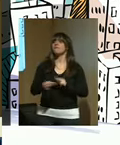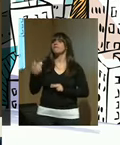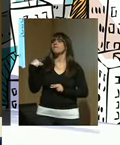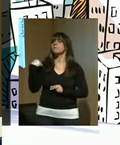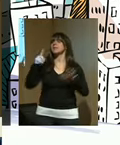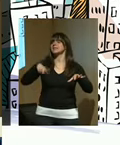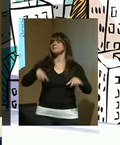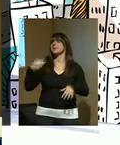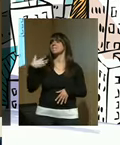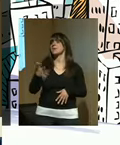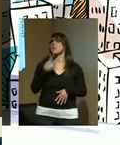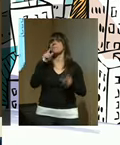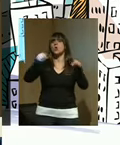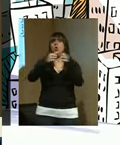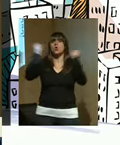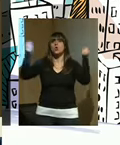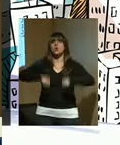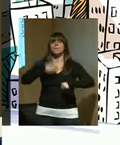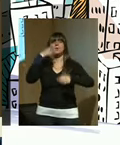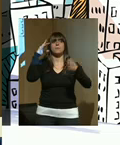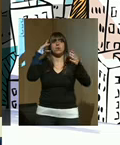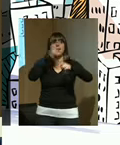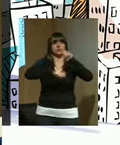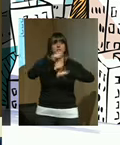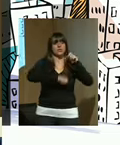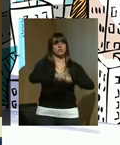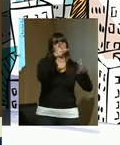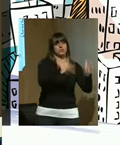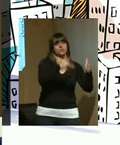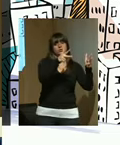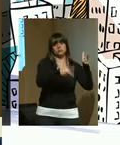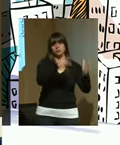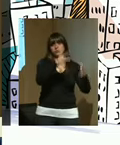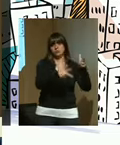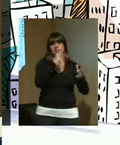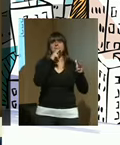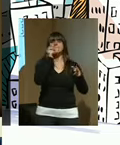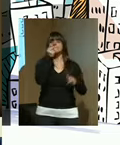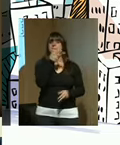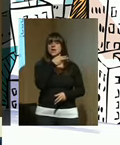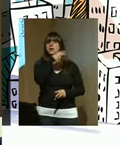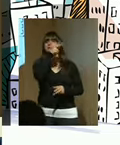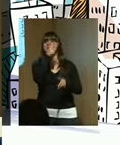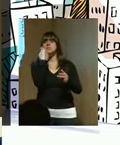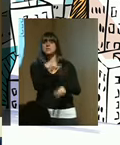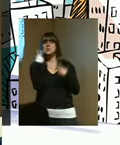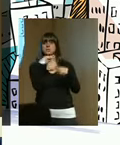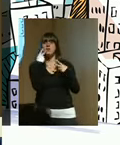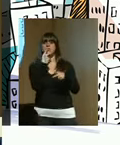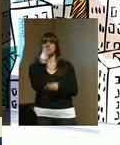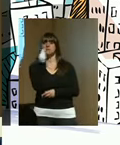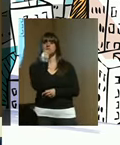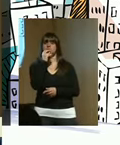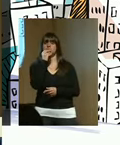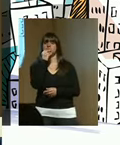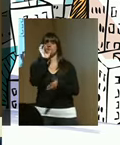6 meses más o menos un convenio con la Asociación de Hoteles, Bares, Restaurantes y Confiterías de Buenos Aires, en la cual ahí nos pusimos